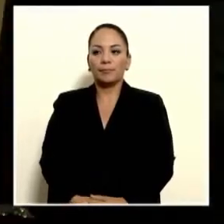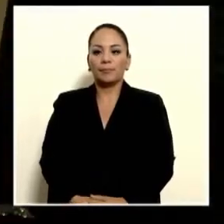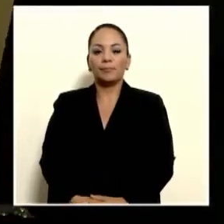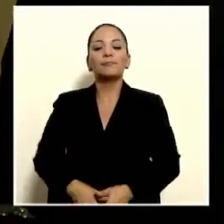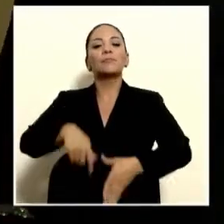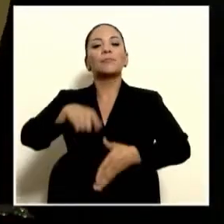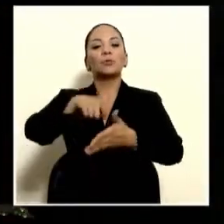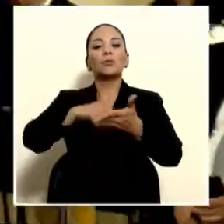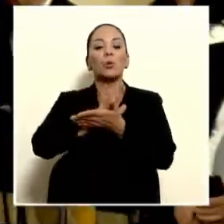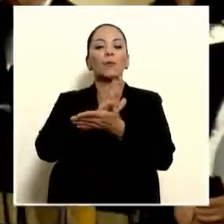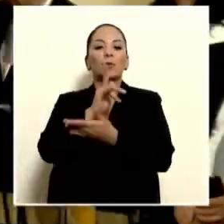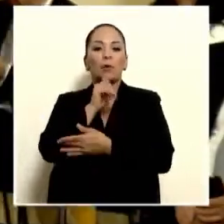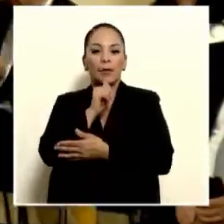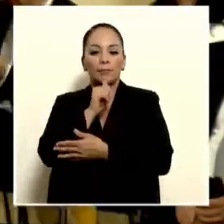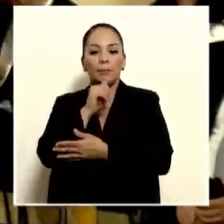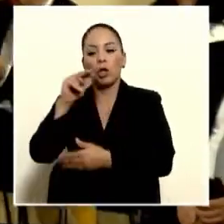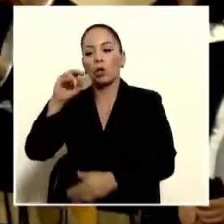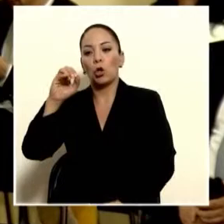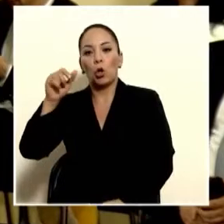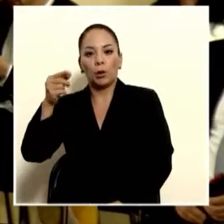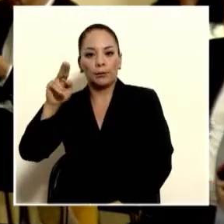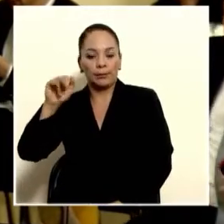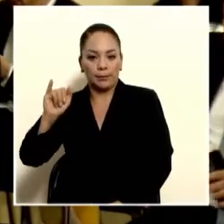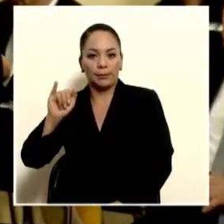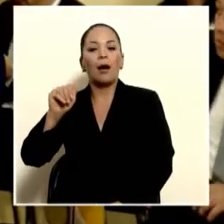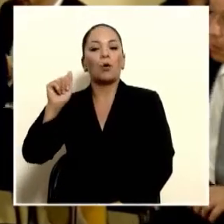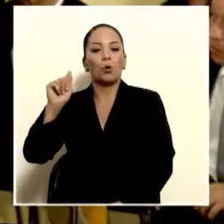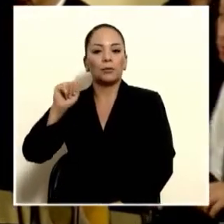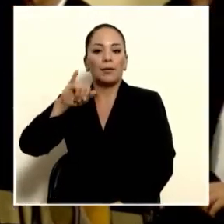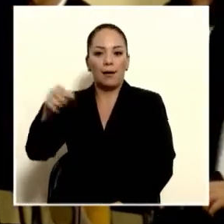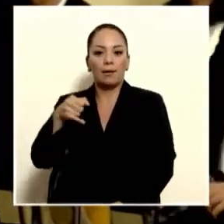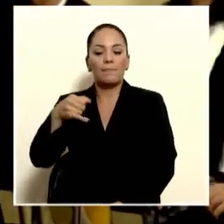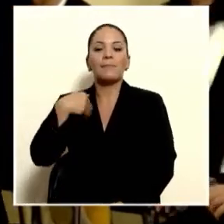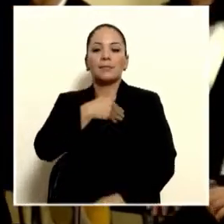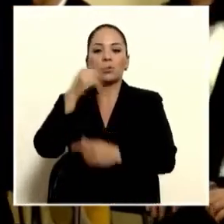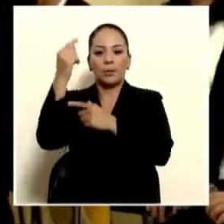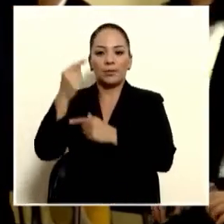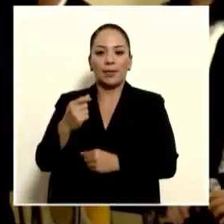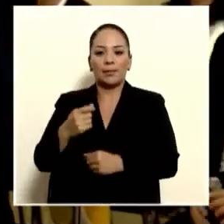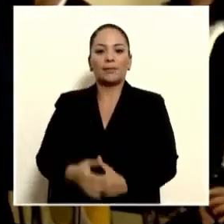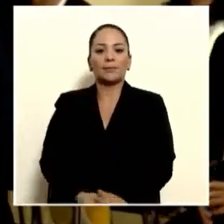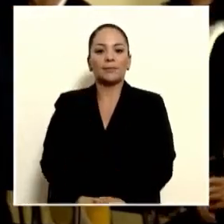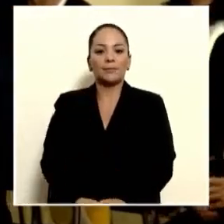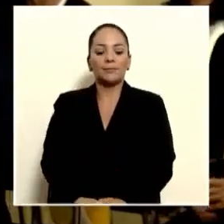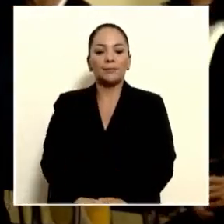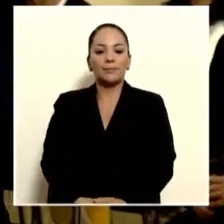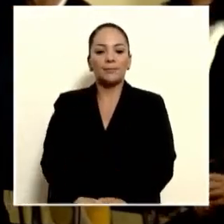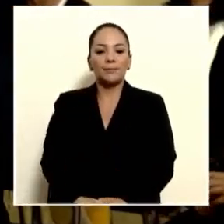Suscribe el documento el señor Nogui Acosta Jaén, ministro de Hacienda.